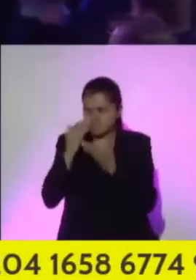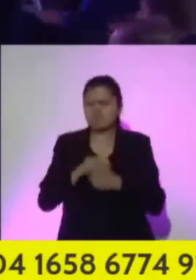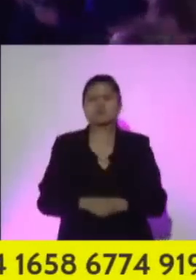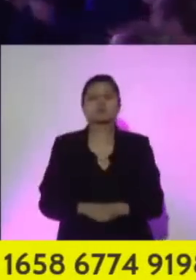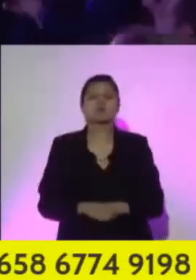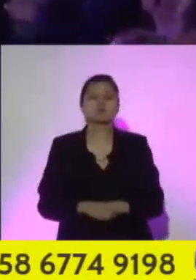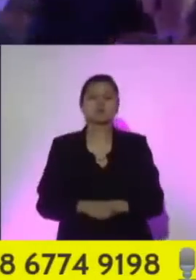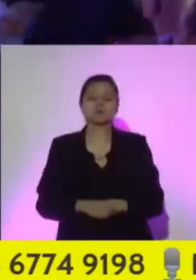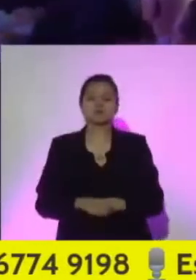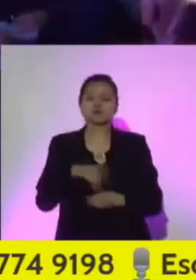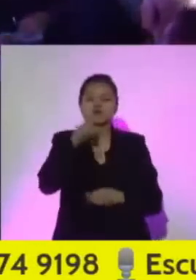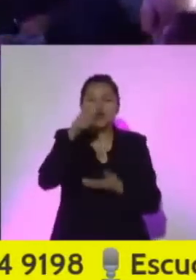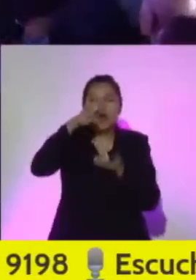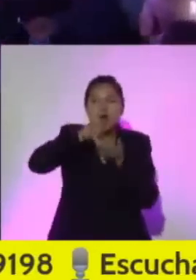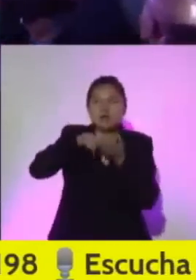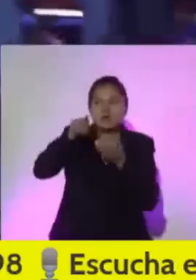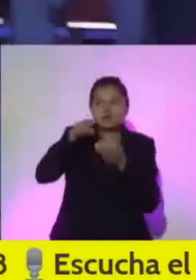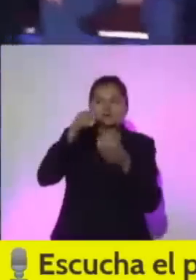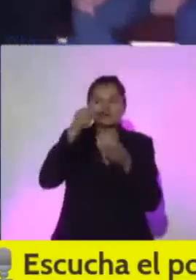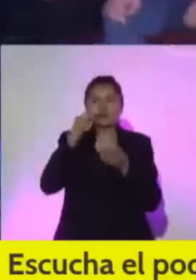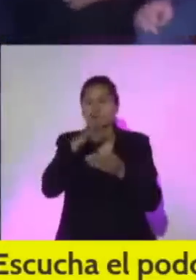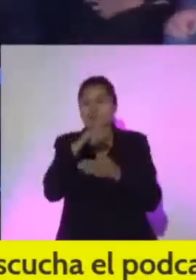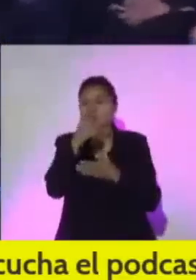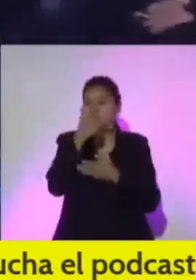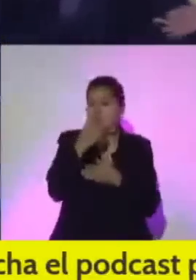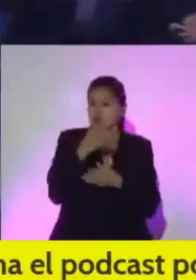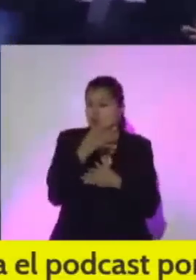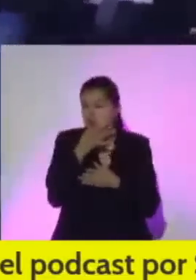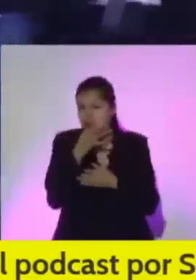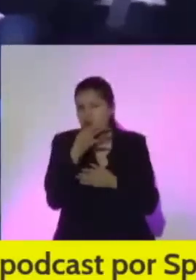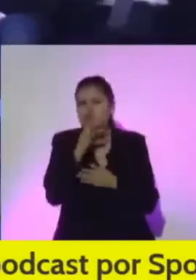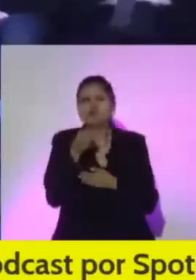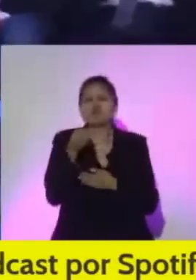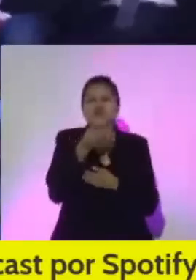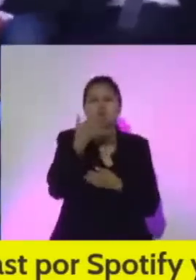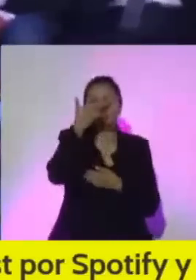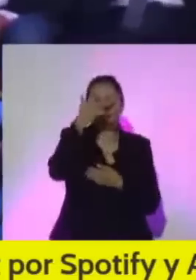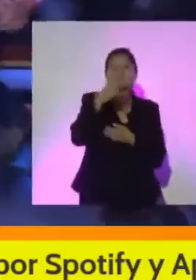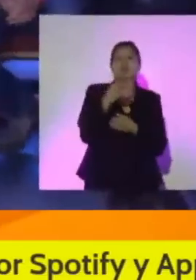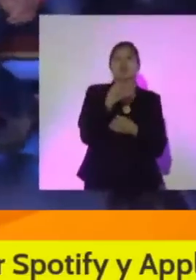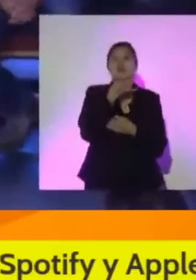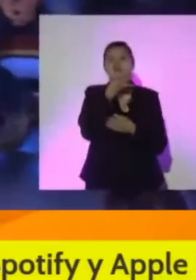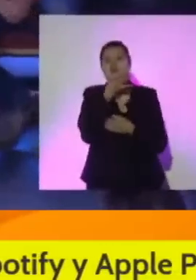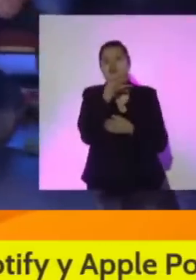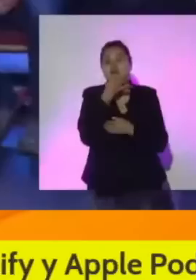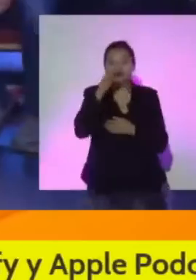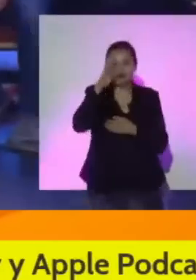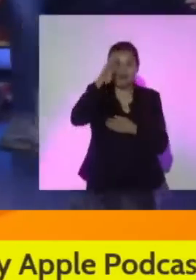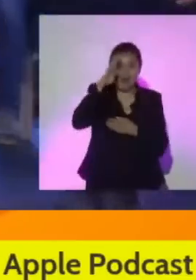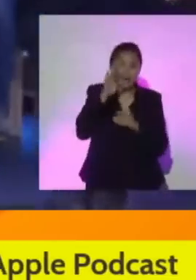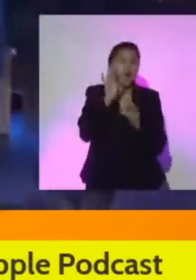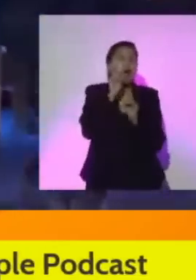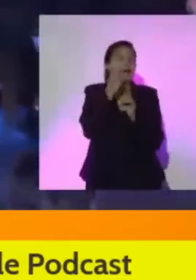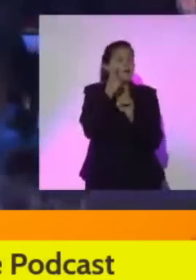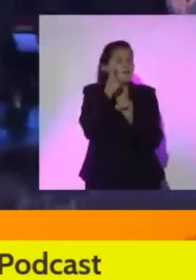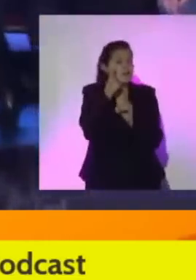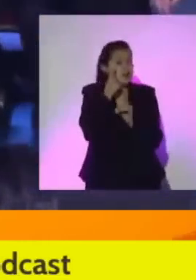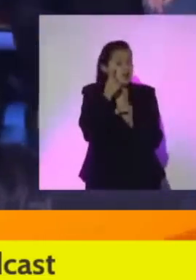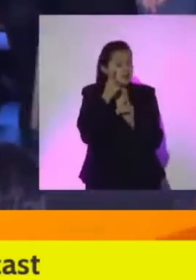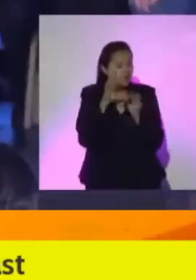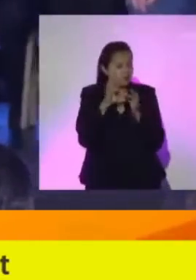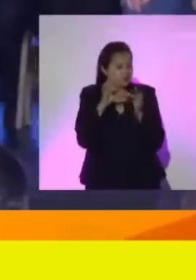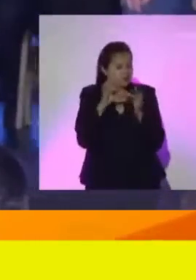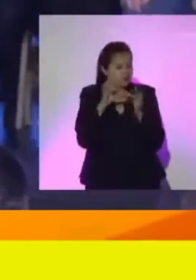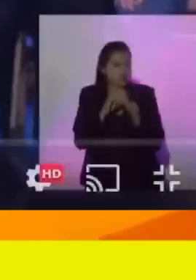tienes ibas a tener 7 minutos Pero hoy estamos muy generosos tienes 10 minutos con la con ahí lo voy a empezar a